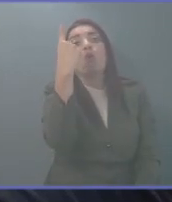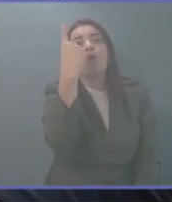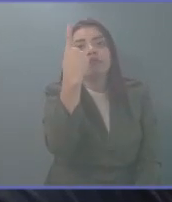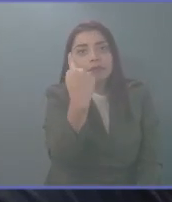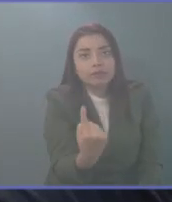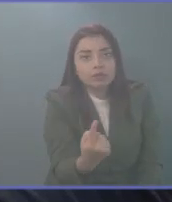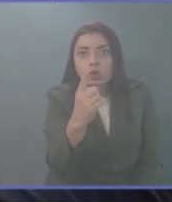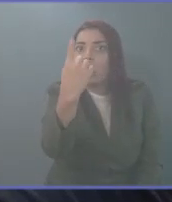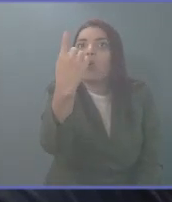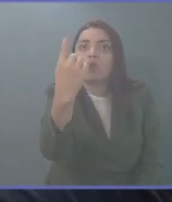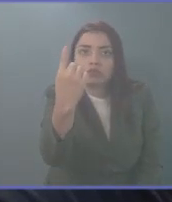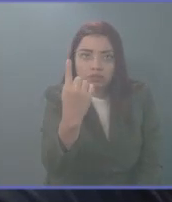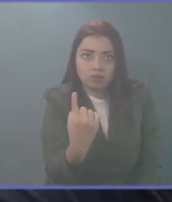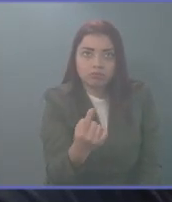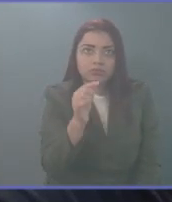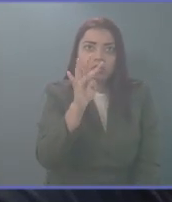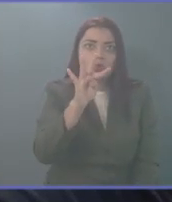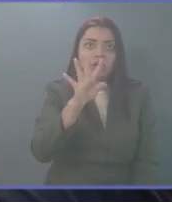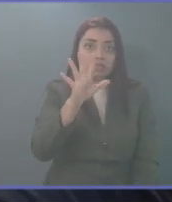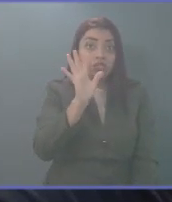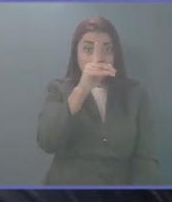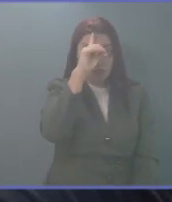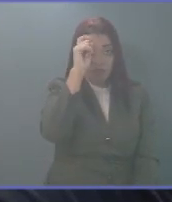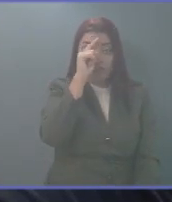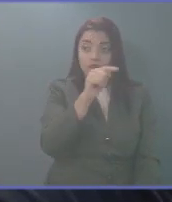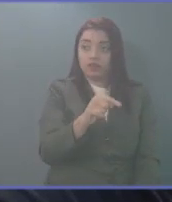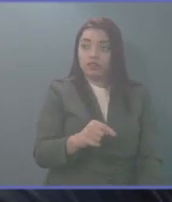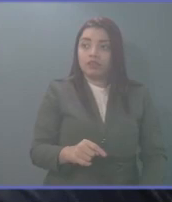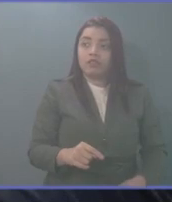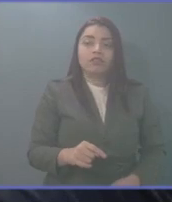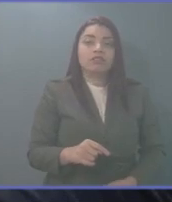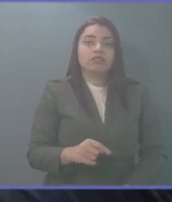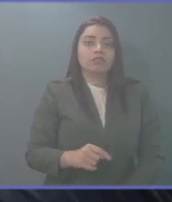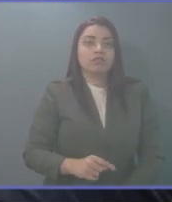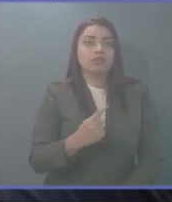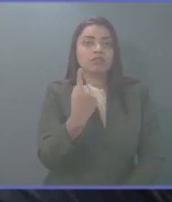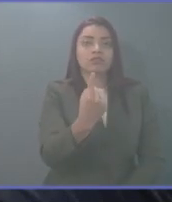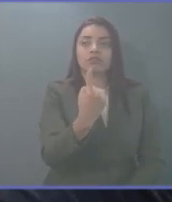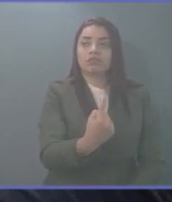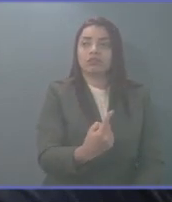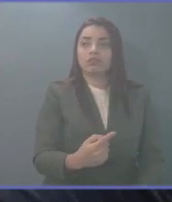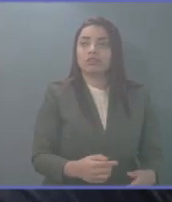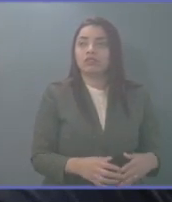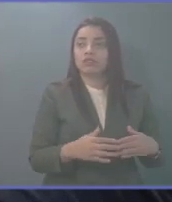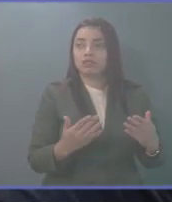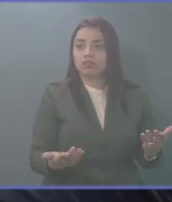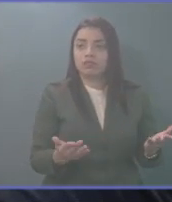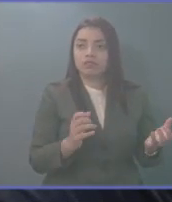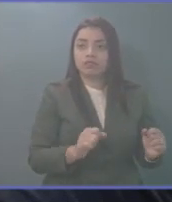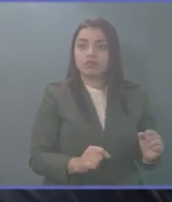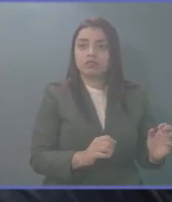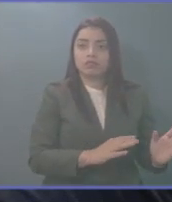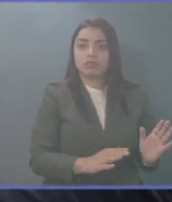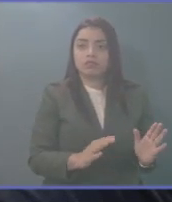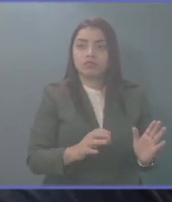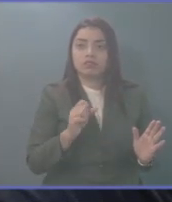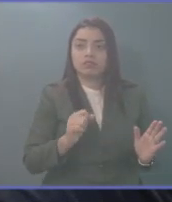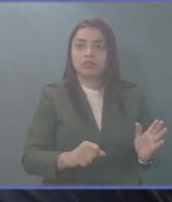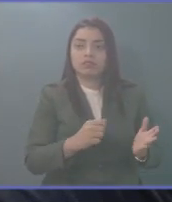persona de 45 que hay allá. Solo una. Una. Y ahí están todos igualitos, los